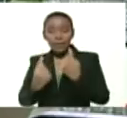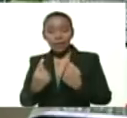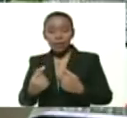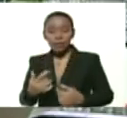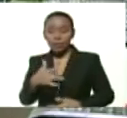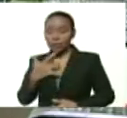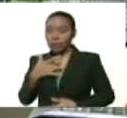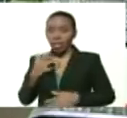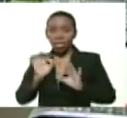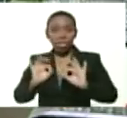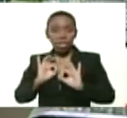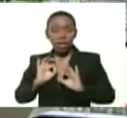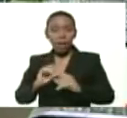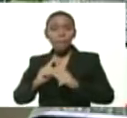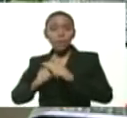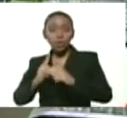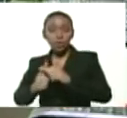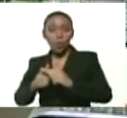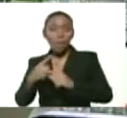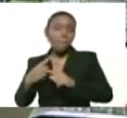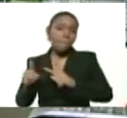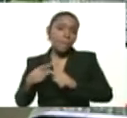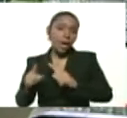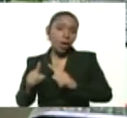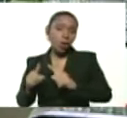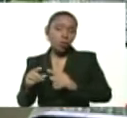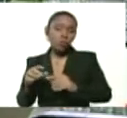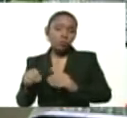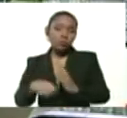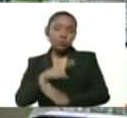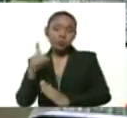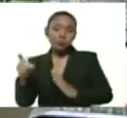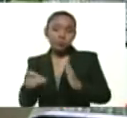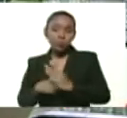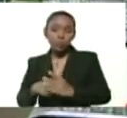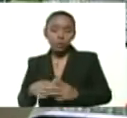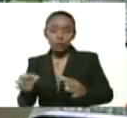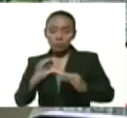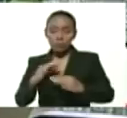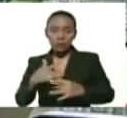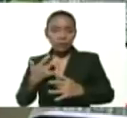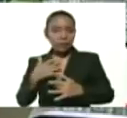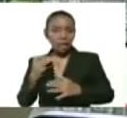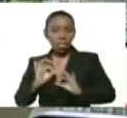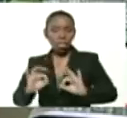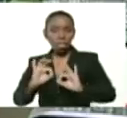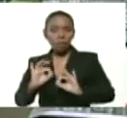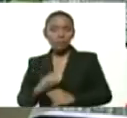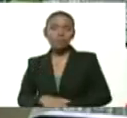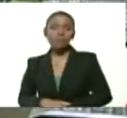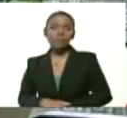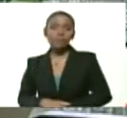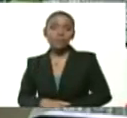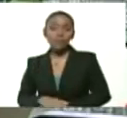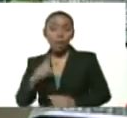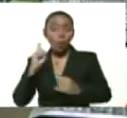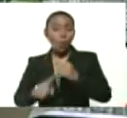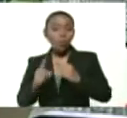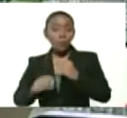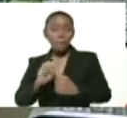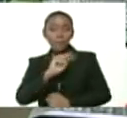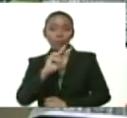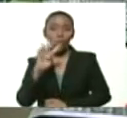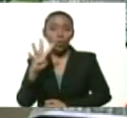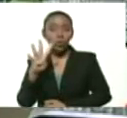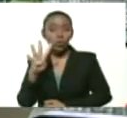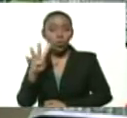es decir, COVID positivo, pero absolutamente sin síntomas. Ya le dije que en las últimas 24